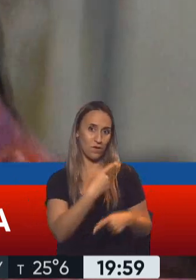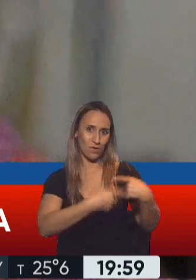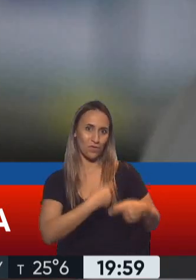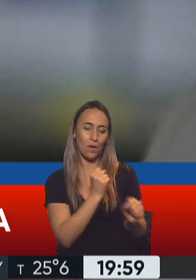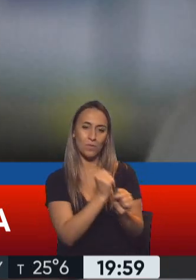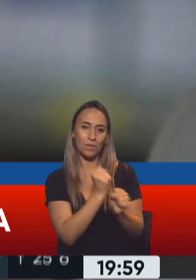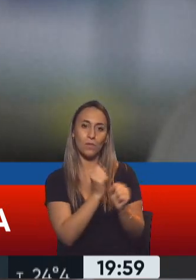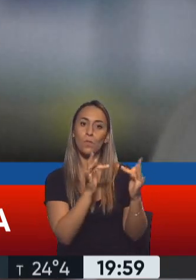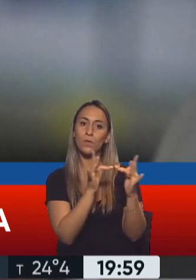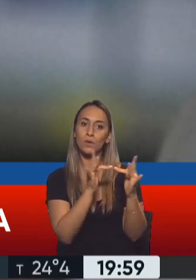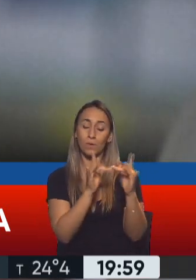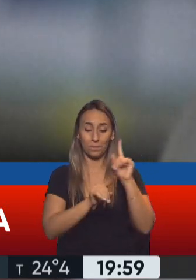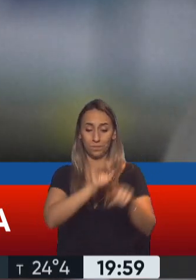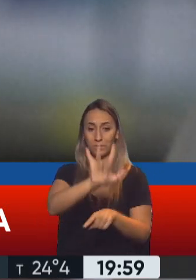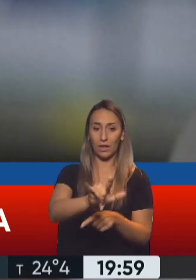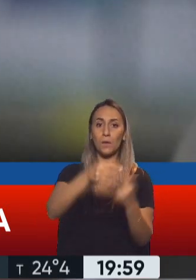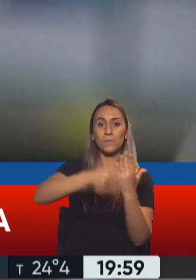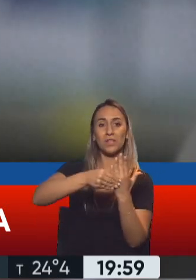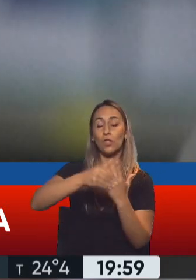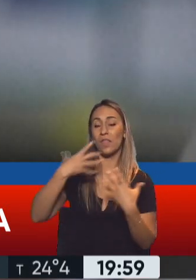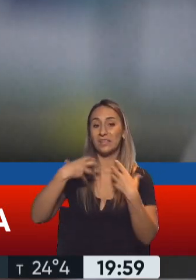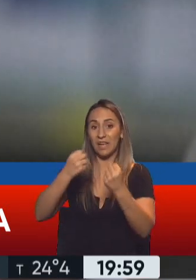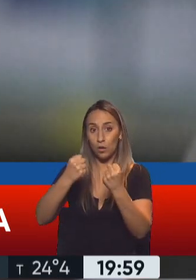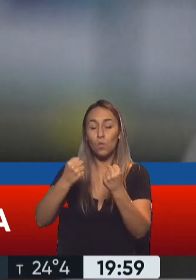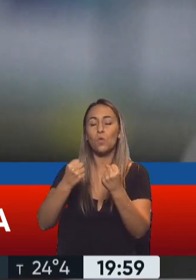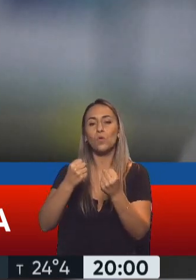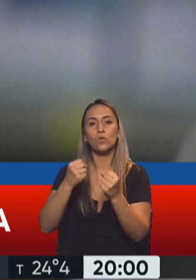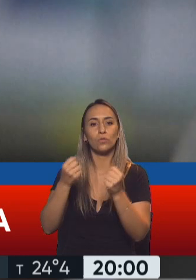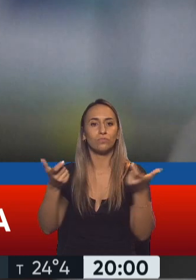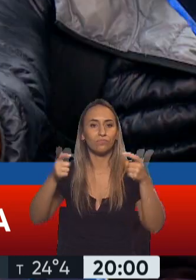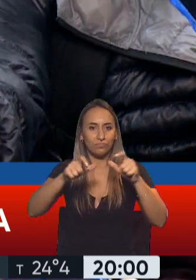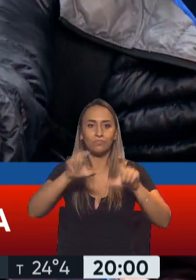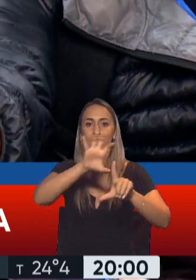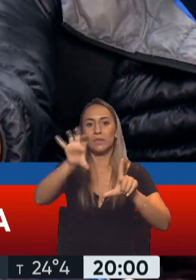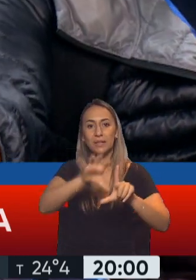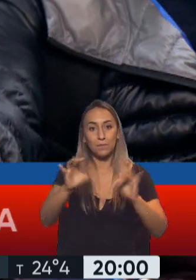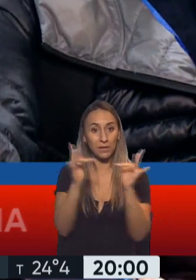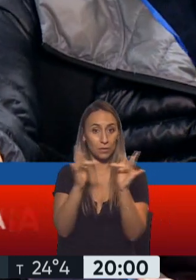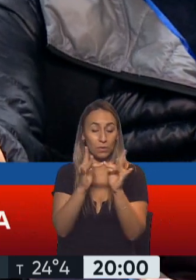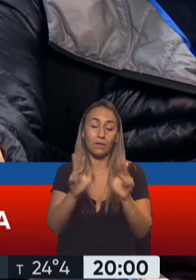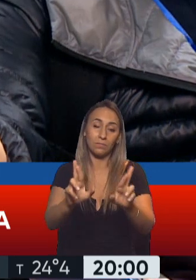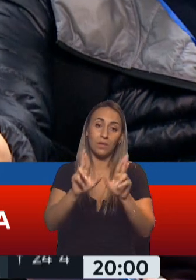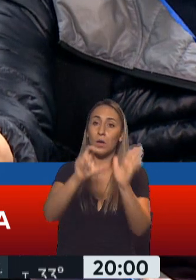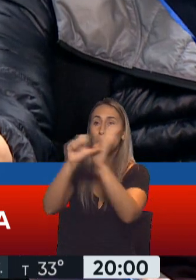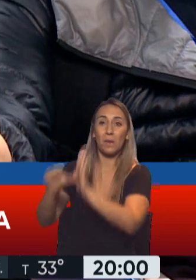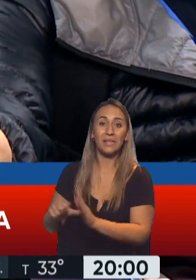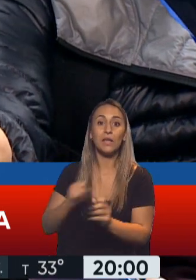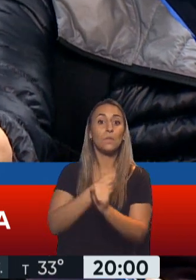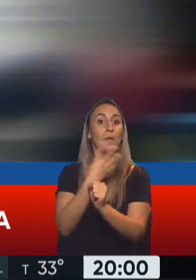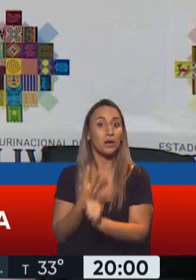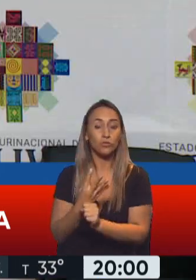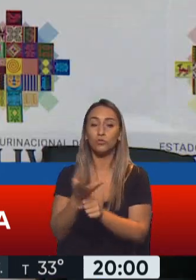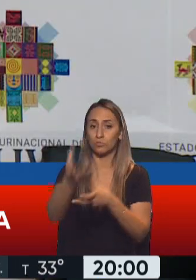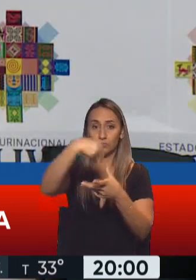hay una reunión de ministros y ministras de salud, así que esperamos contar con todos los países de Mercosur ampliado para